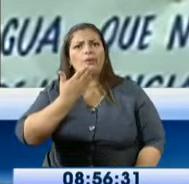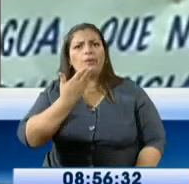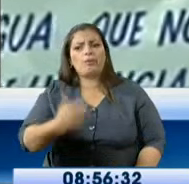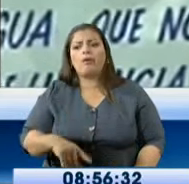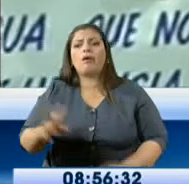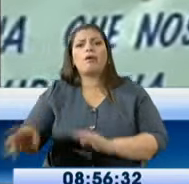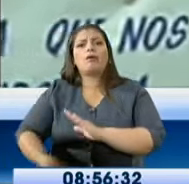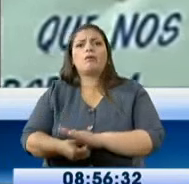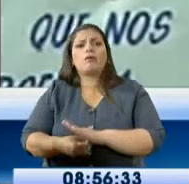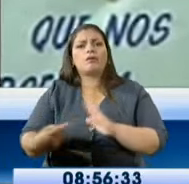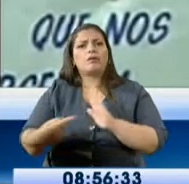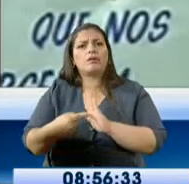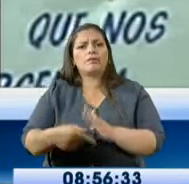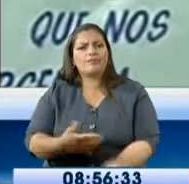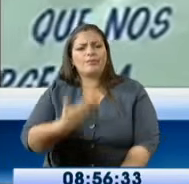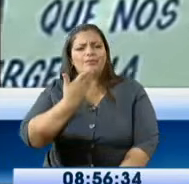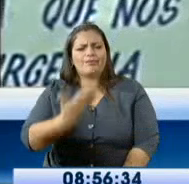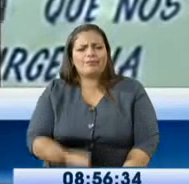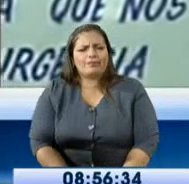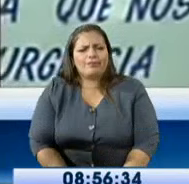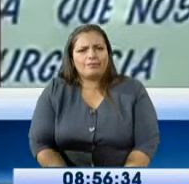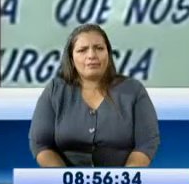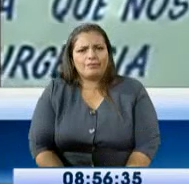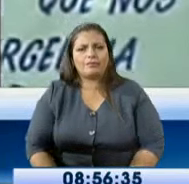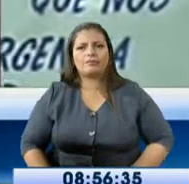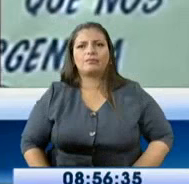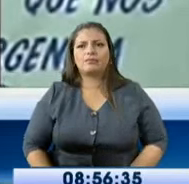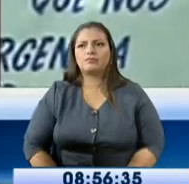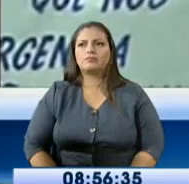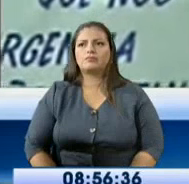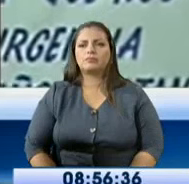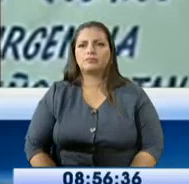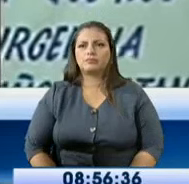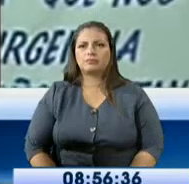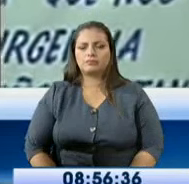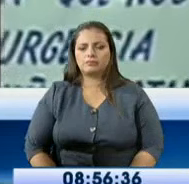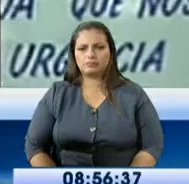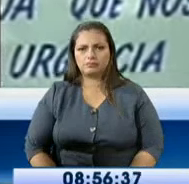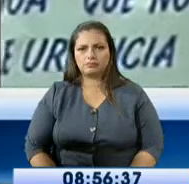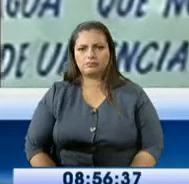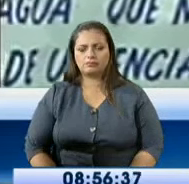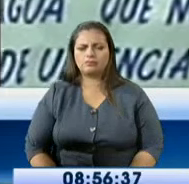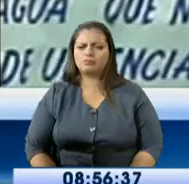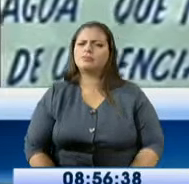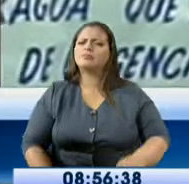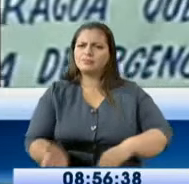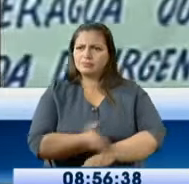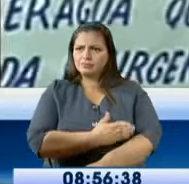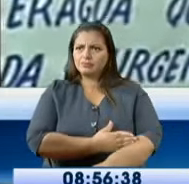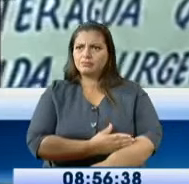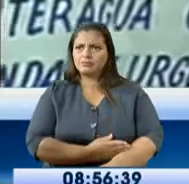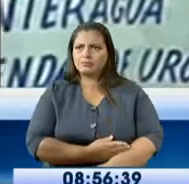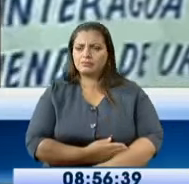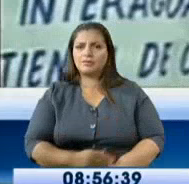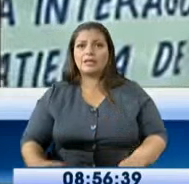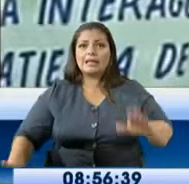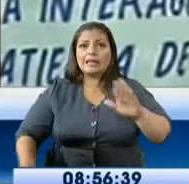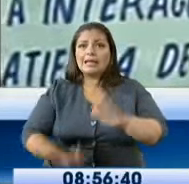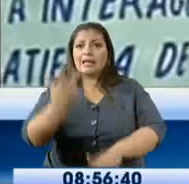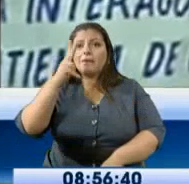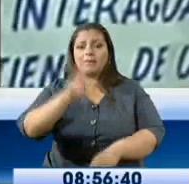de que ellos dicen que es la segunda vez que ya se hace una como limpieza de este tipo y que... No, tres veces.